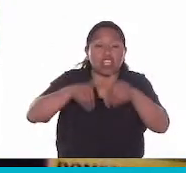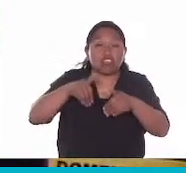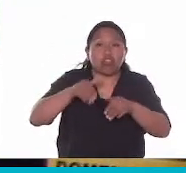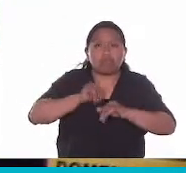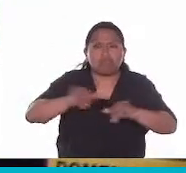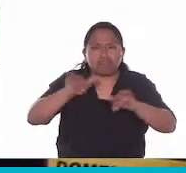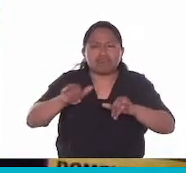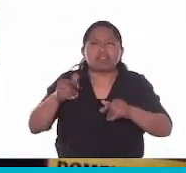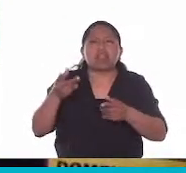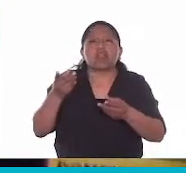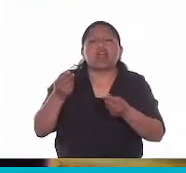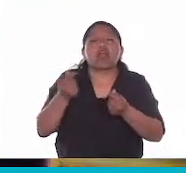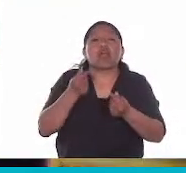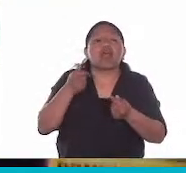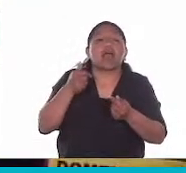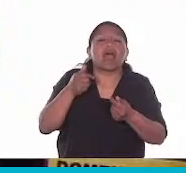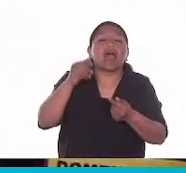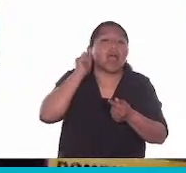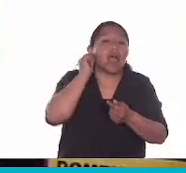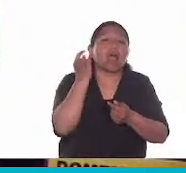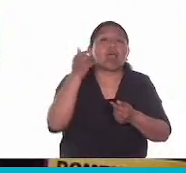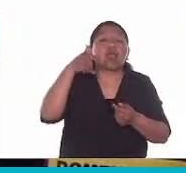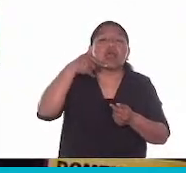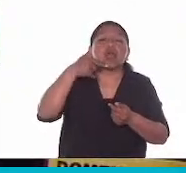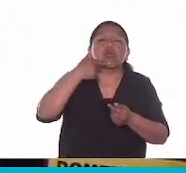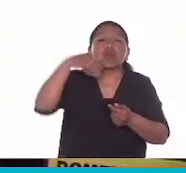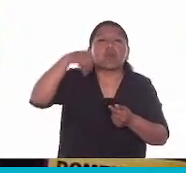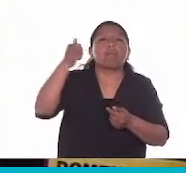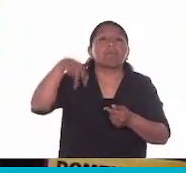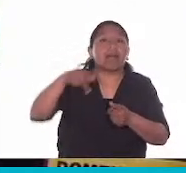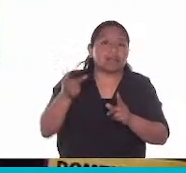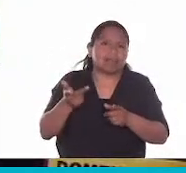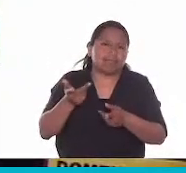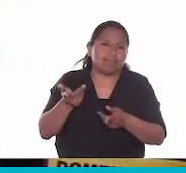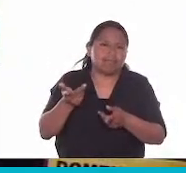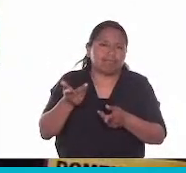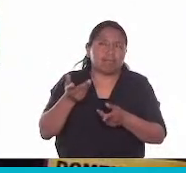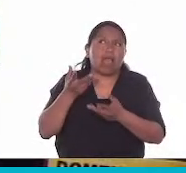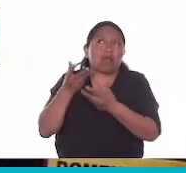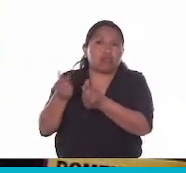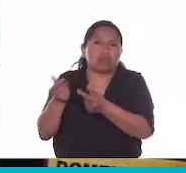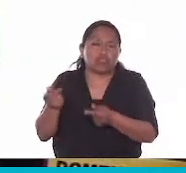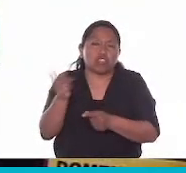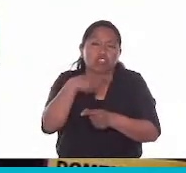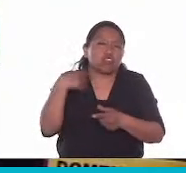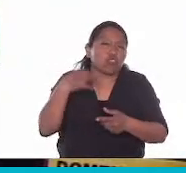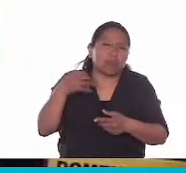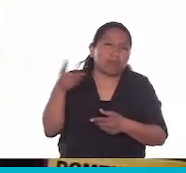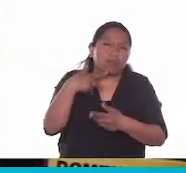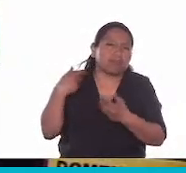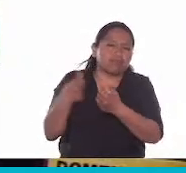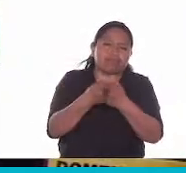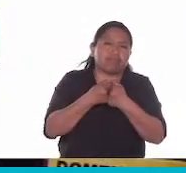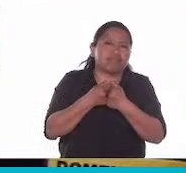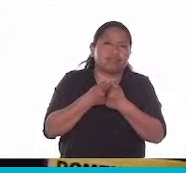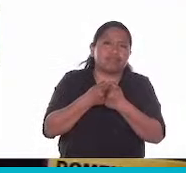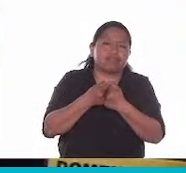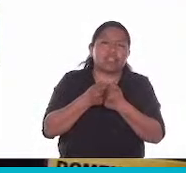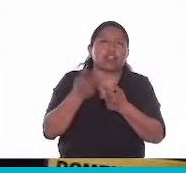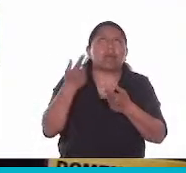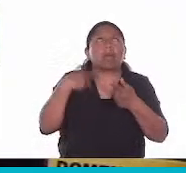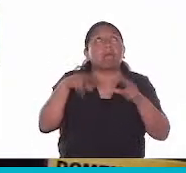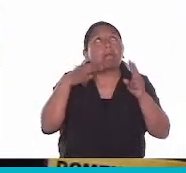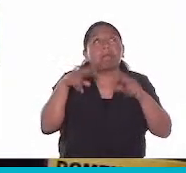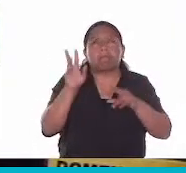cuando vieron sus bolsillos que fue el señor Martín Guzmán y en esto tenemos que estar todos de acuerdo y no nos podemos hacerlo